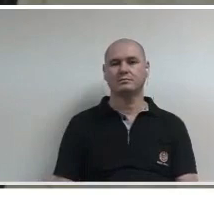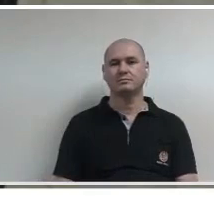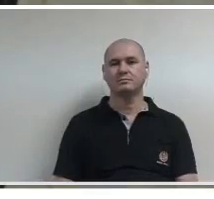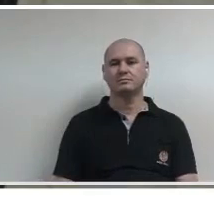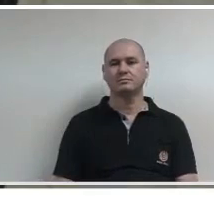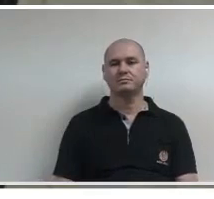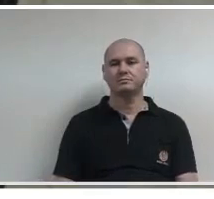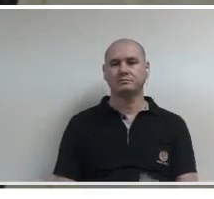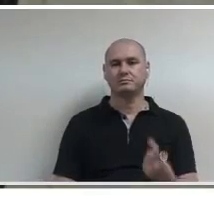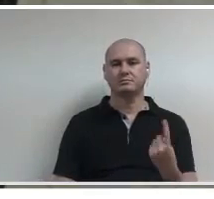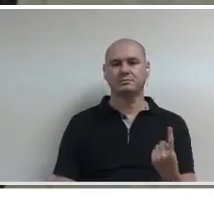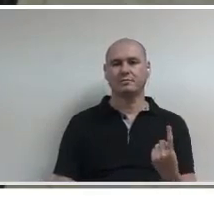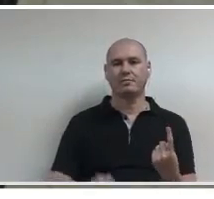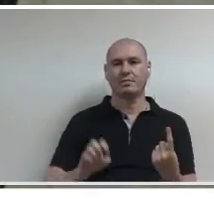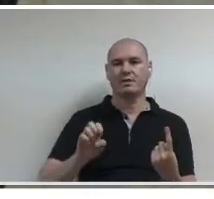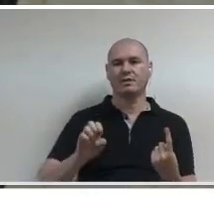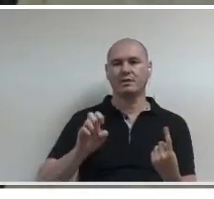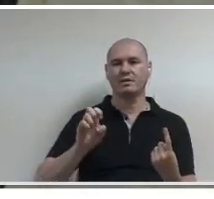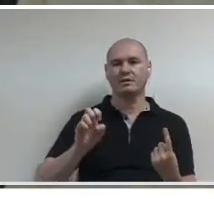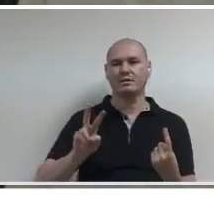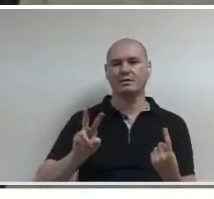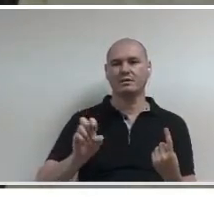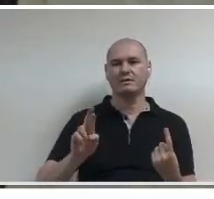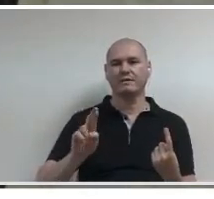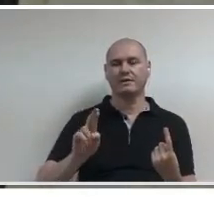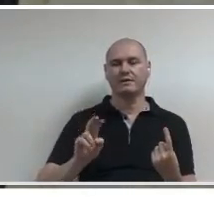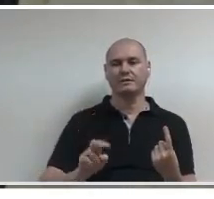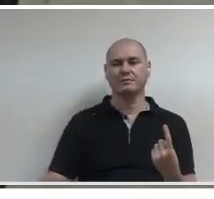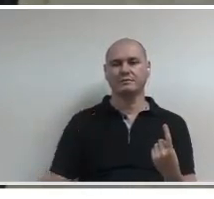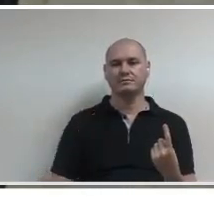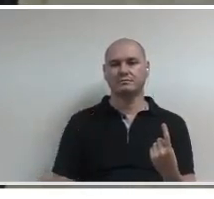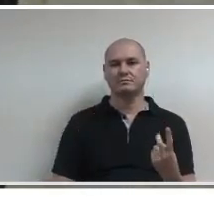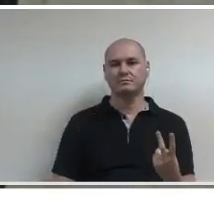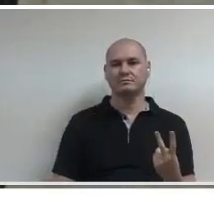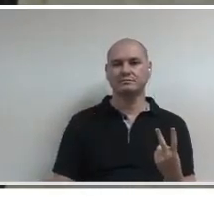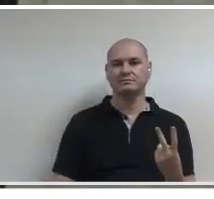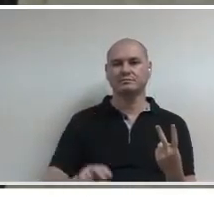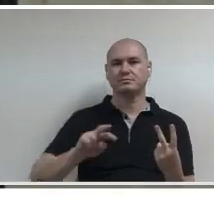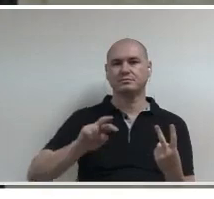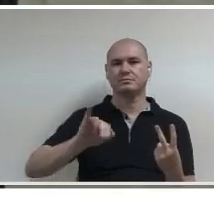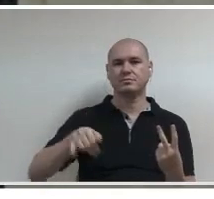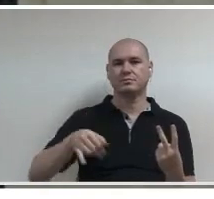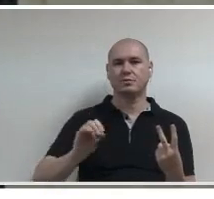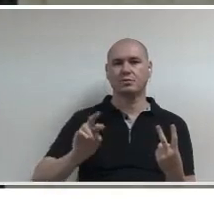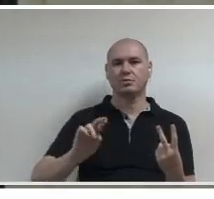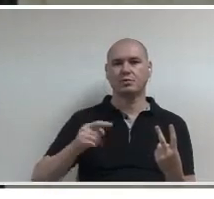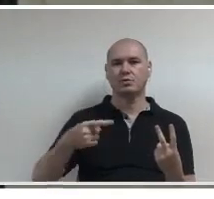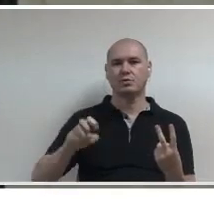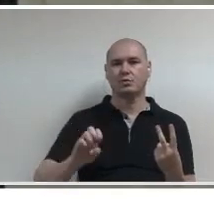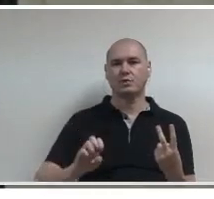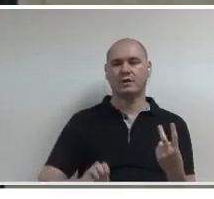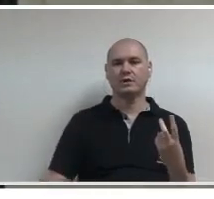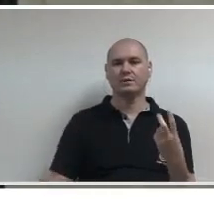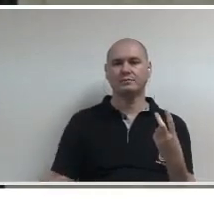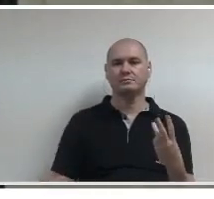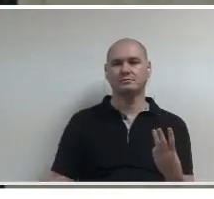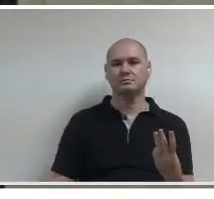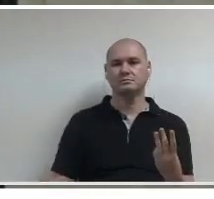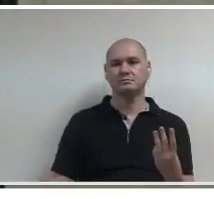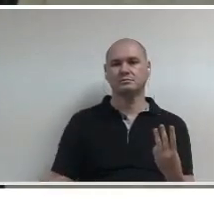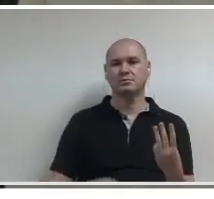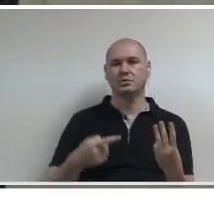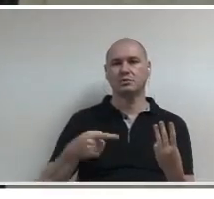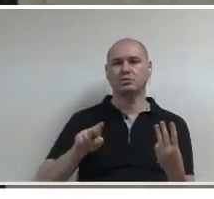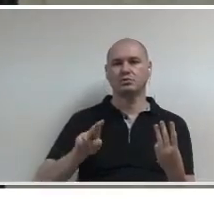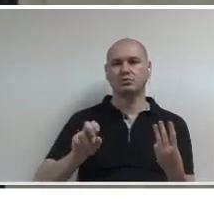2. Co atipo ahí, abogado Eber Patrocinio Chamorro Duarte, abogado Jorge Raúl